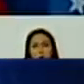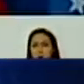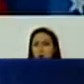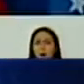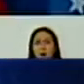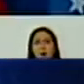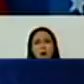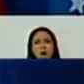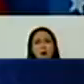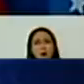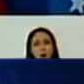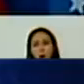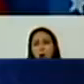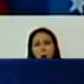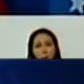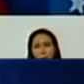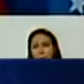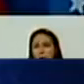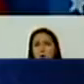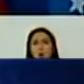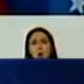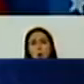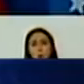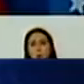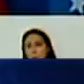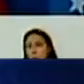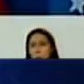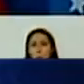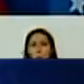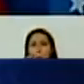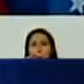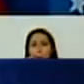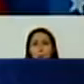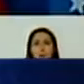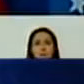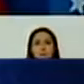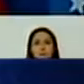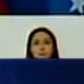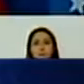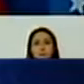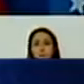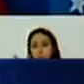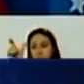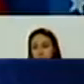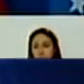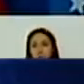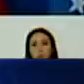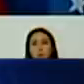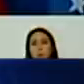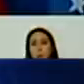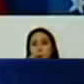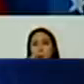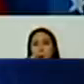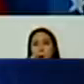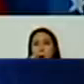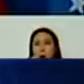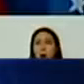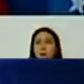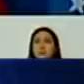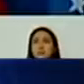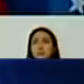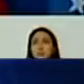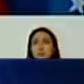estado compartiendo con 6 ciudadanos, entre ellos Joander Santiago, por los alrededores del Pueblo